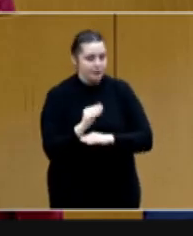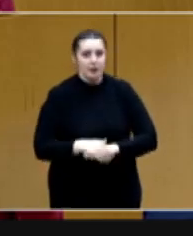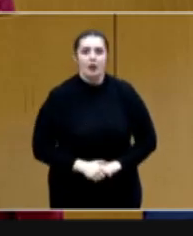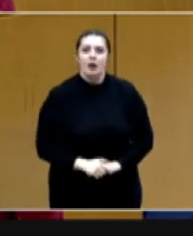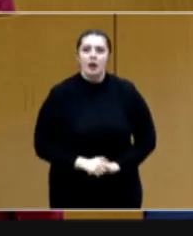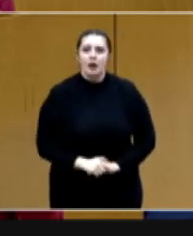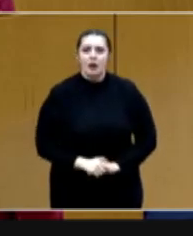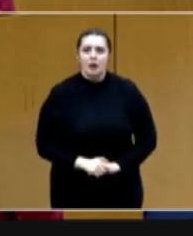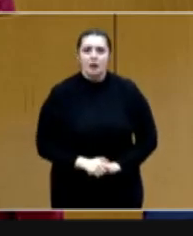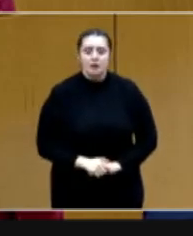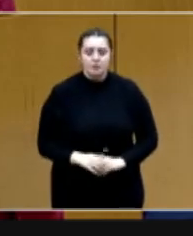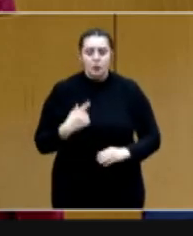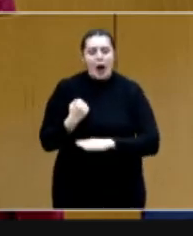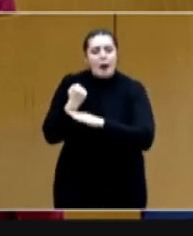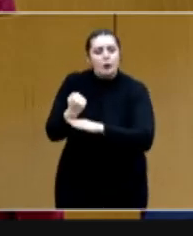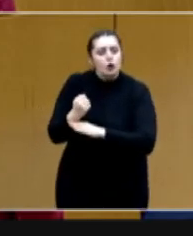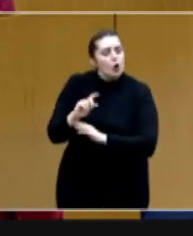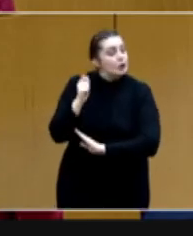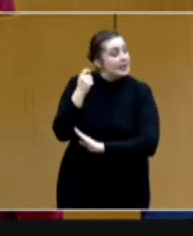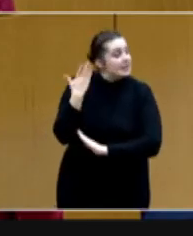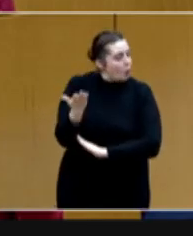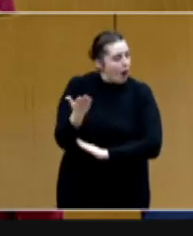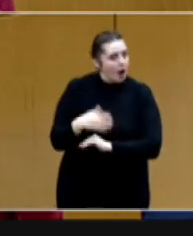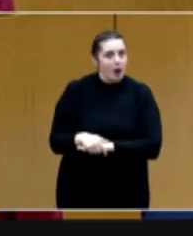Y qué apoyos conseguiste María